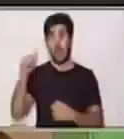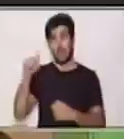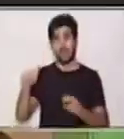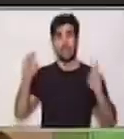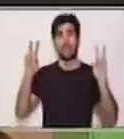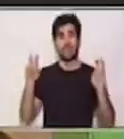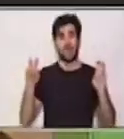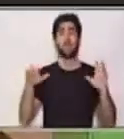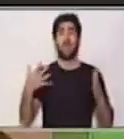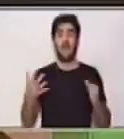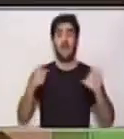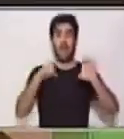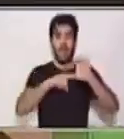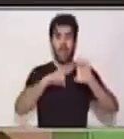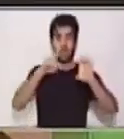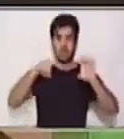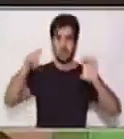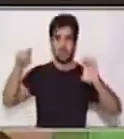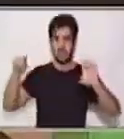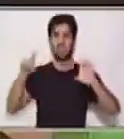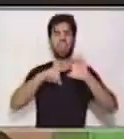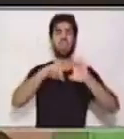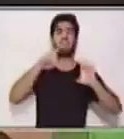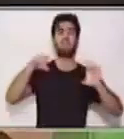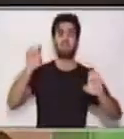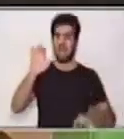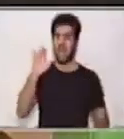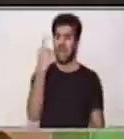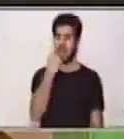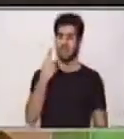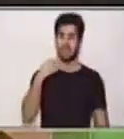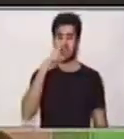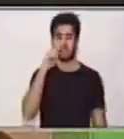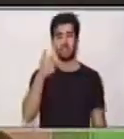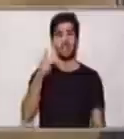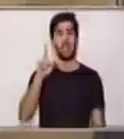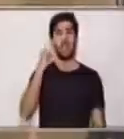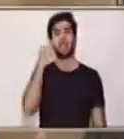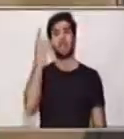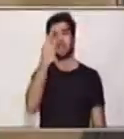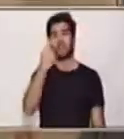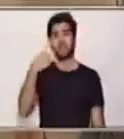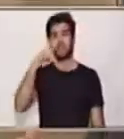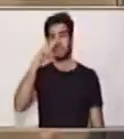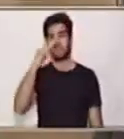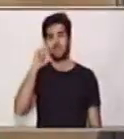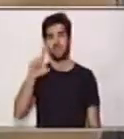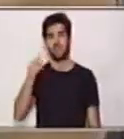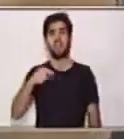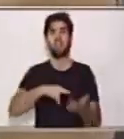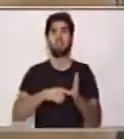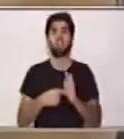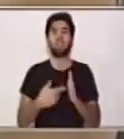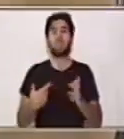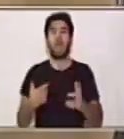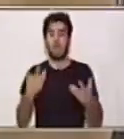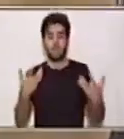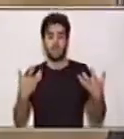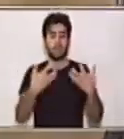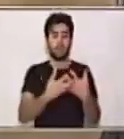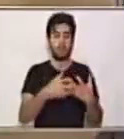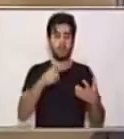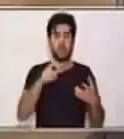estadística. ¿Qué es la estadística? Debemos recordar que estadística es una rama de la